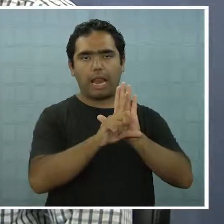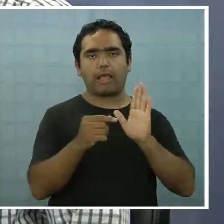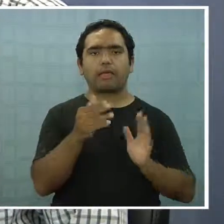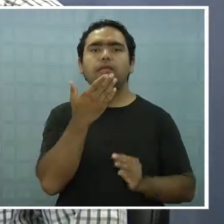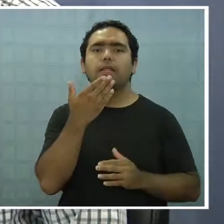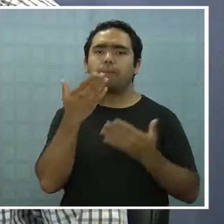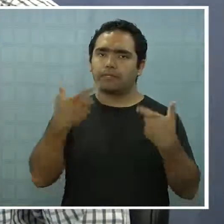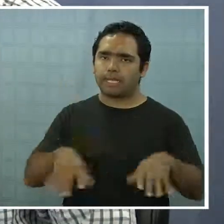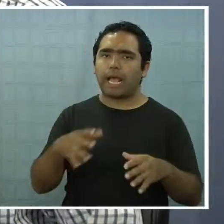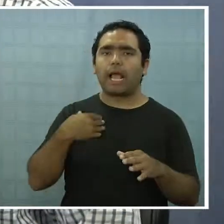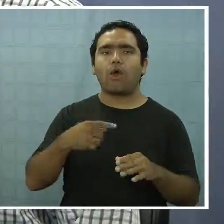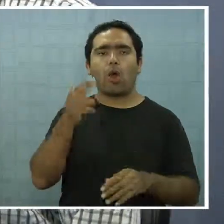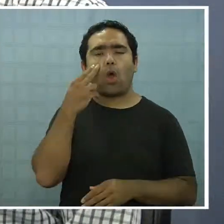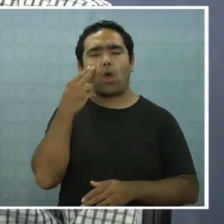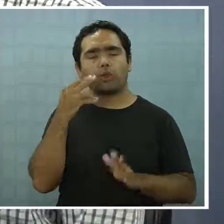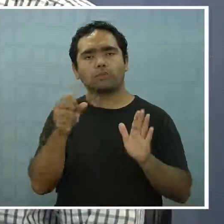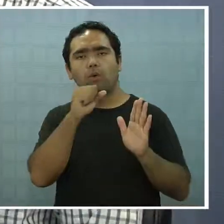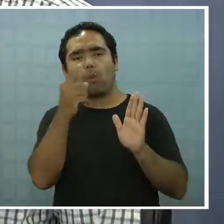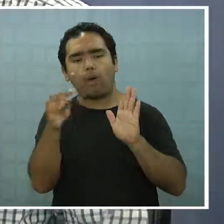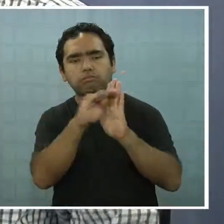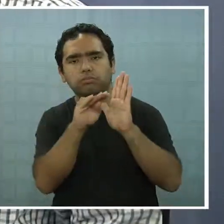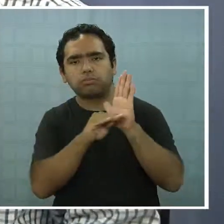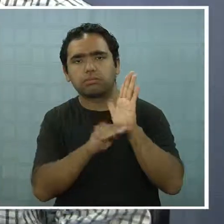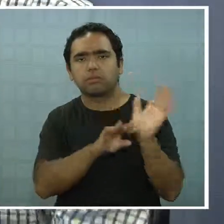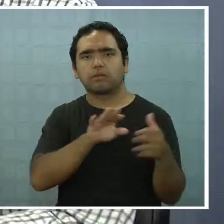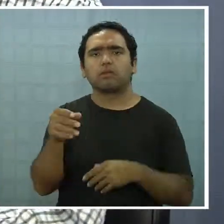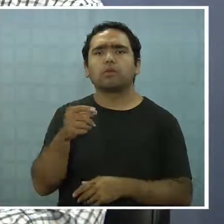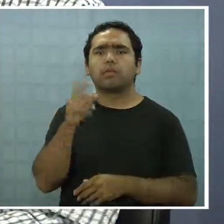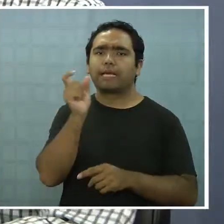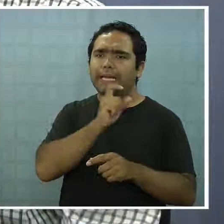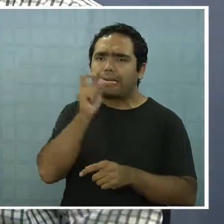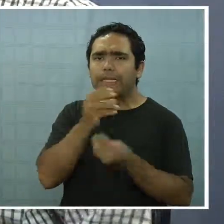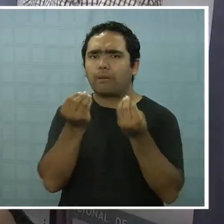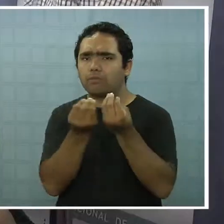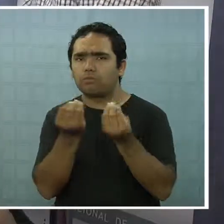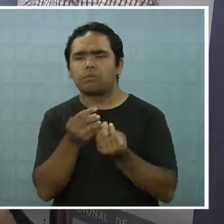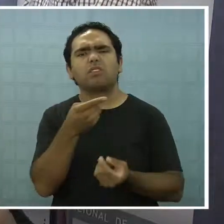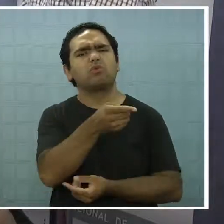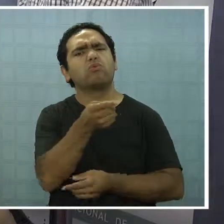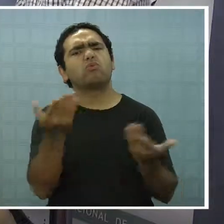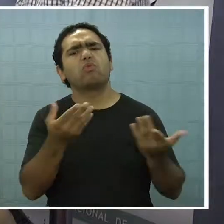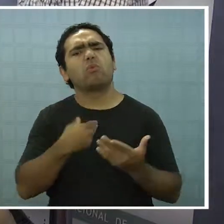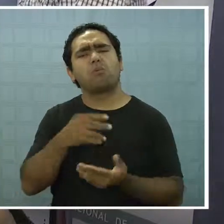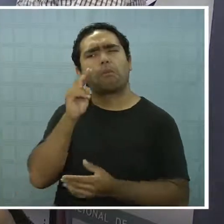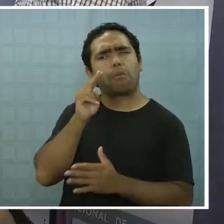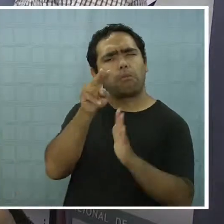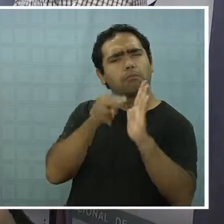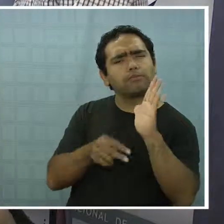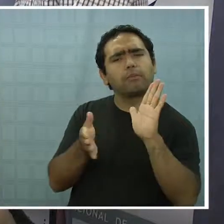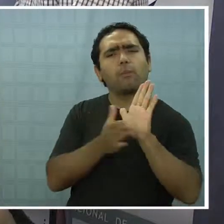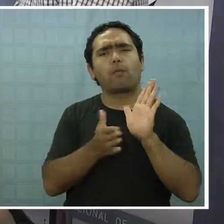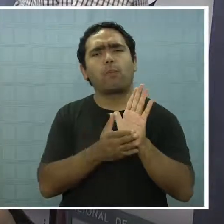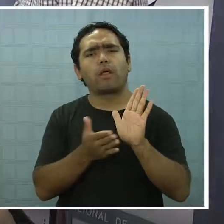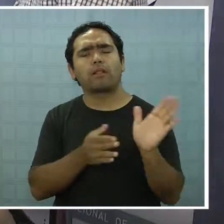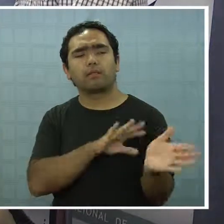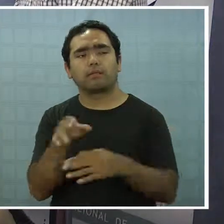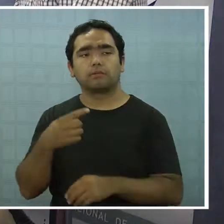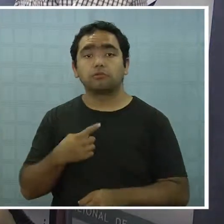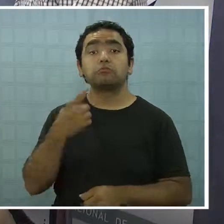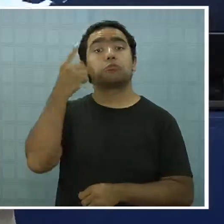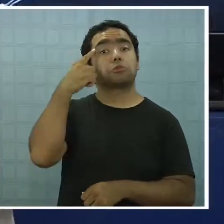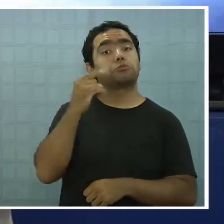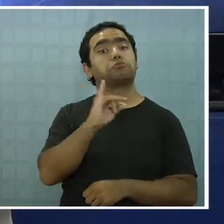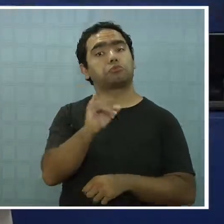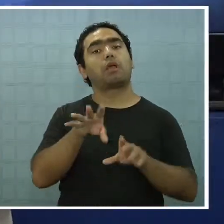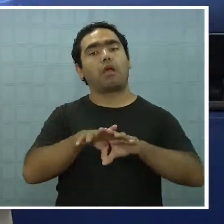son los fundamentos y ha habido bastante crítica, digamos. ¿Cómo ve en términos generales usted esta propuesta? Yo estoy muy de acuerdo y yo